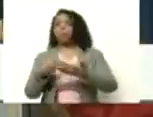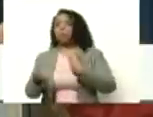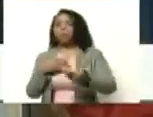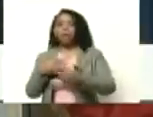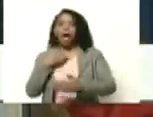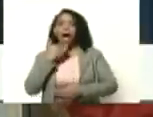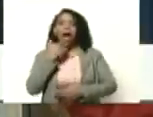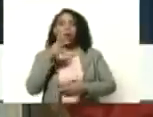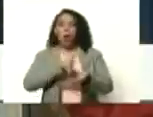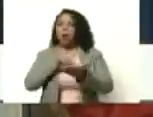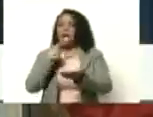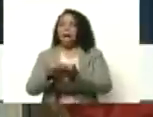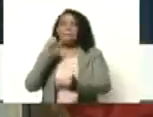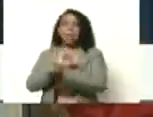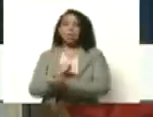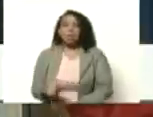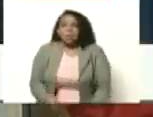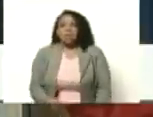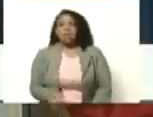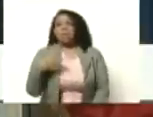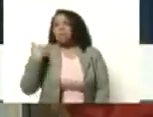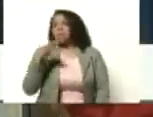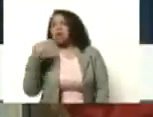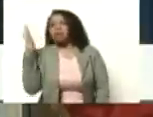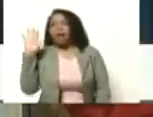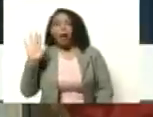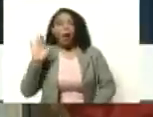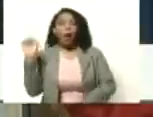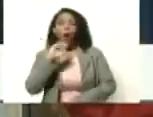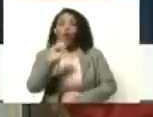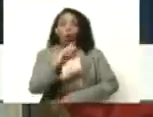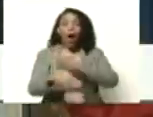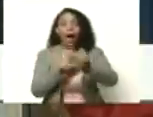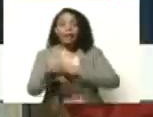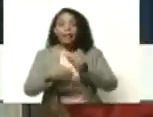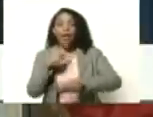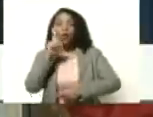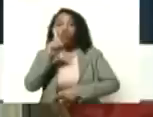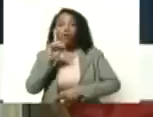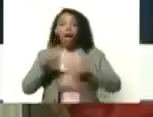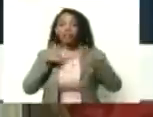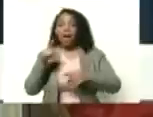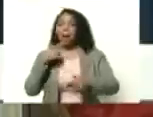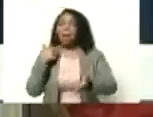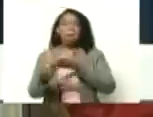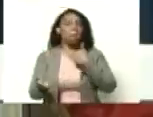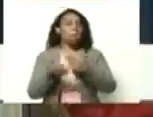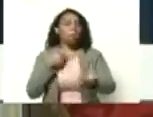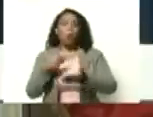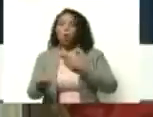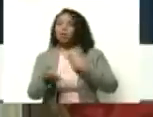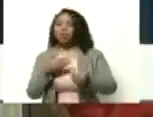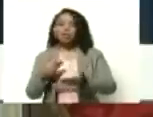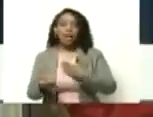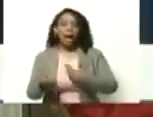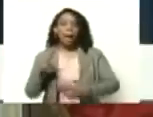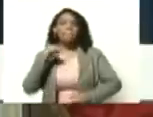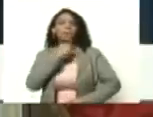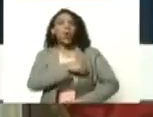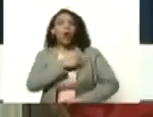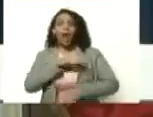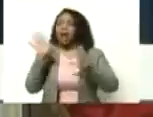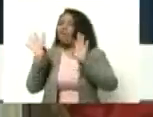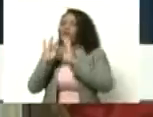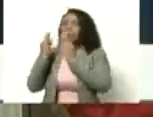algún día caen presos o no por cometer un hecho no les importa su moral la de su